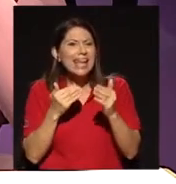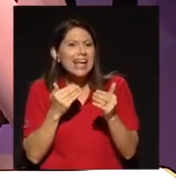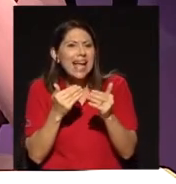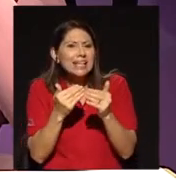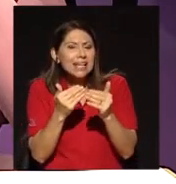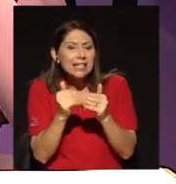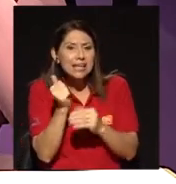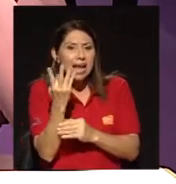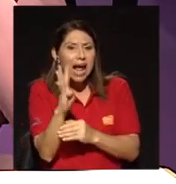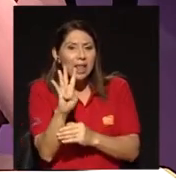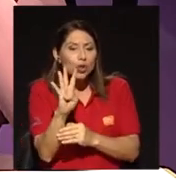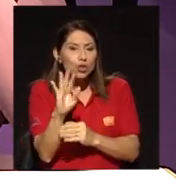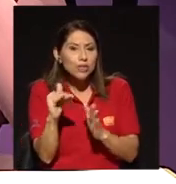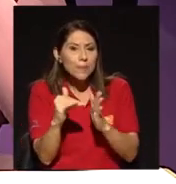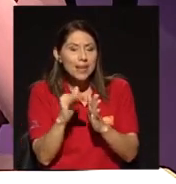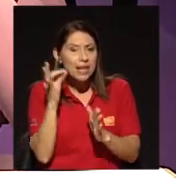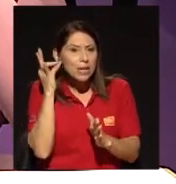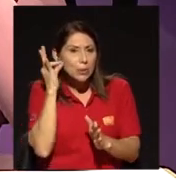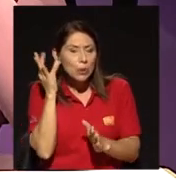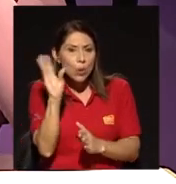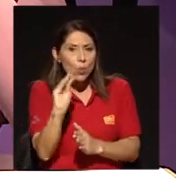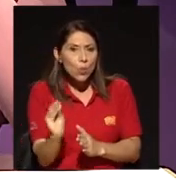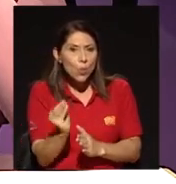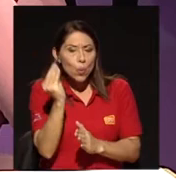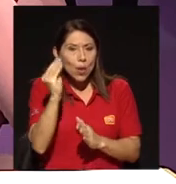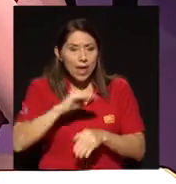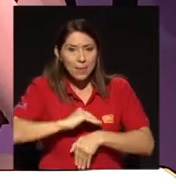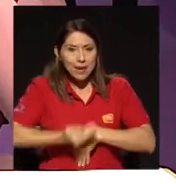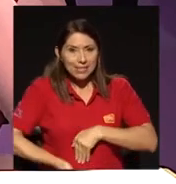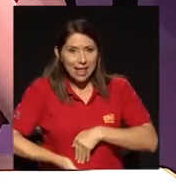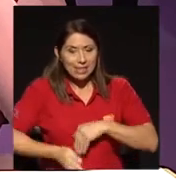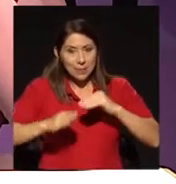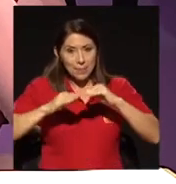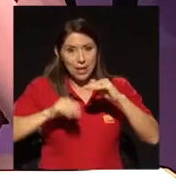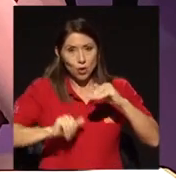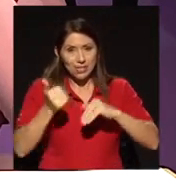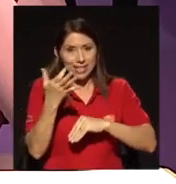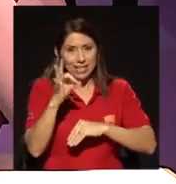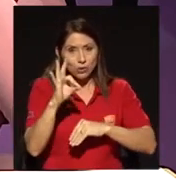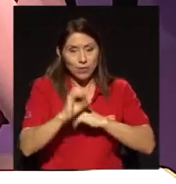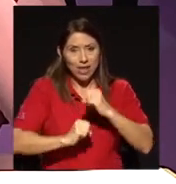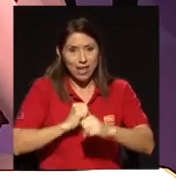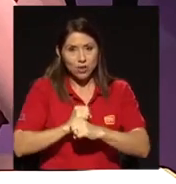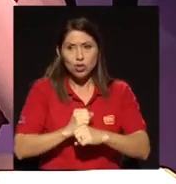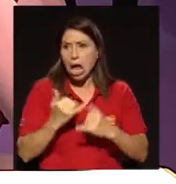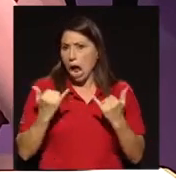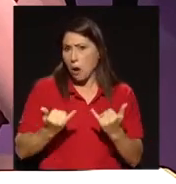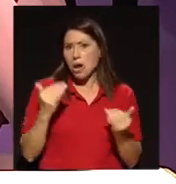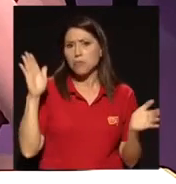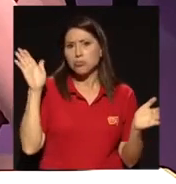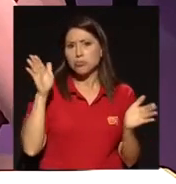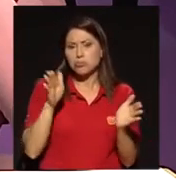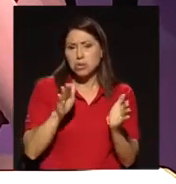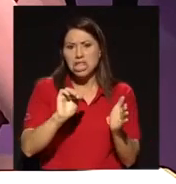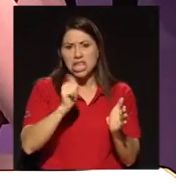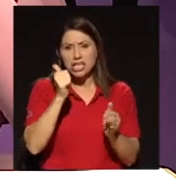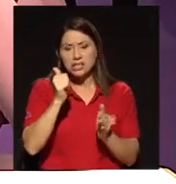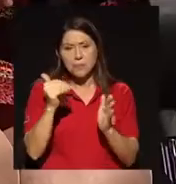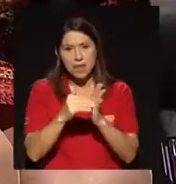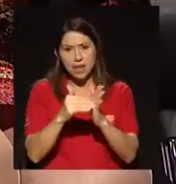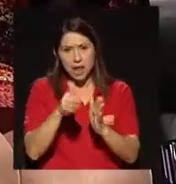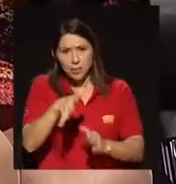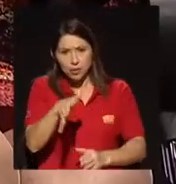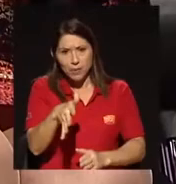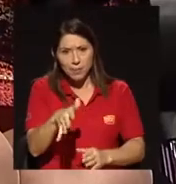chicas embarazadas, menores de 19 años. Hoy ha bajado a 10.000 más o menos aproximadamente.